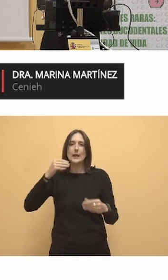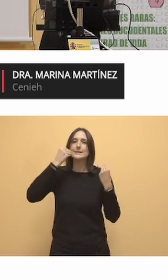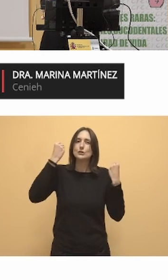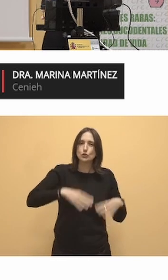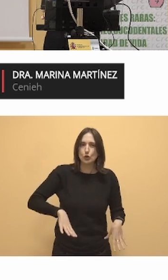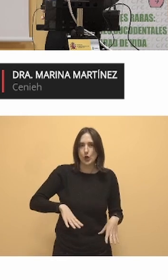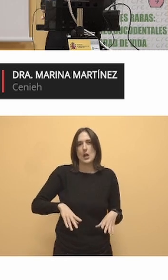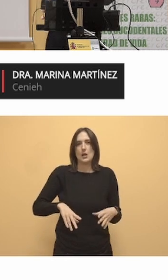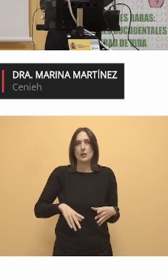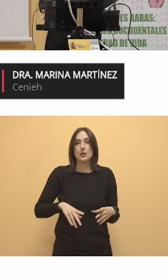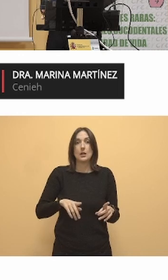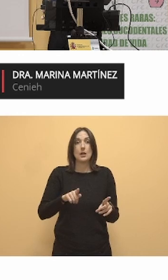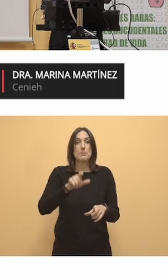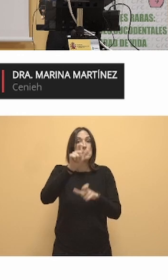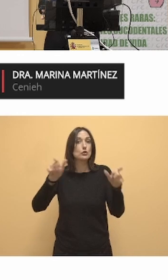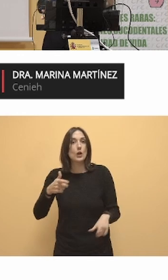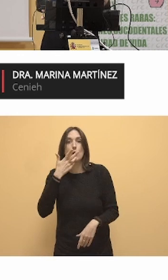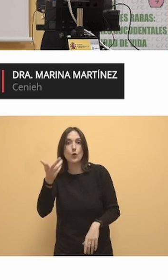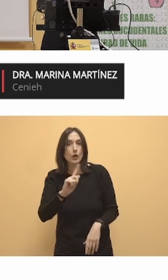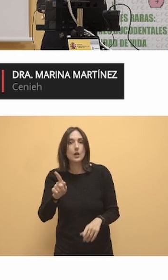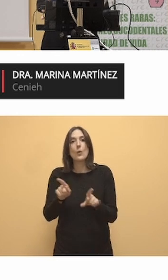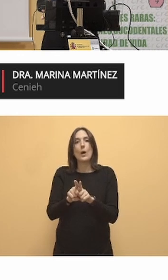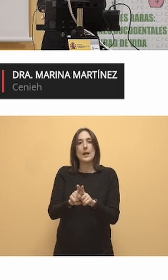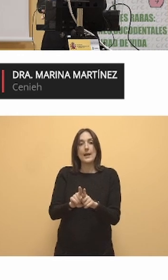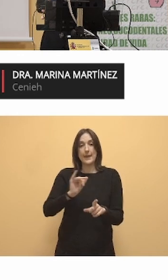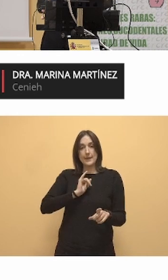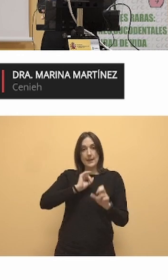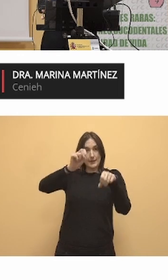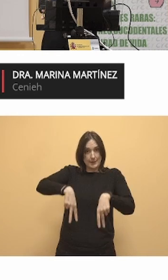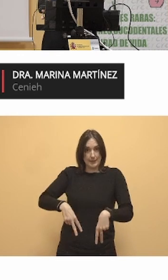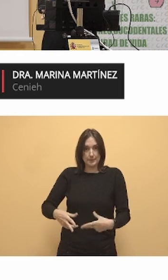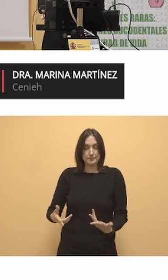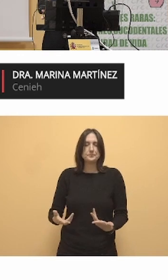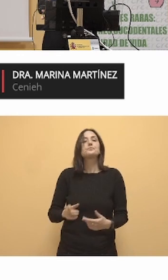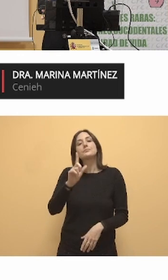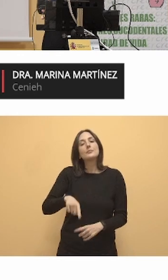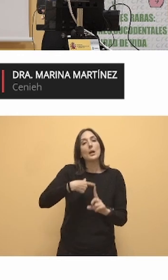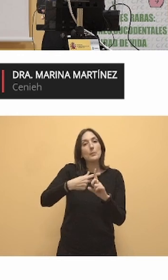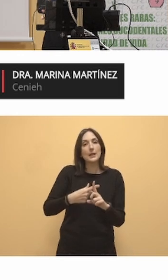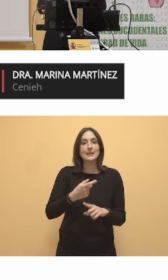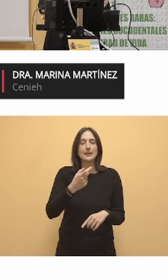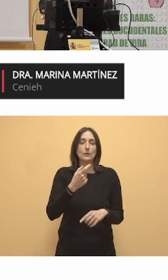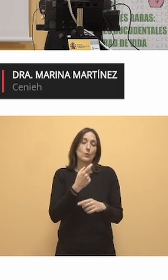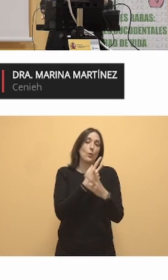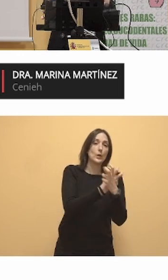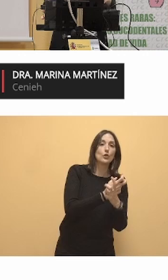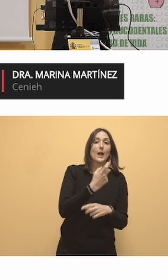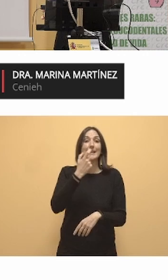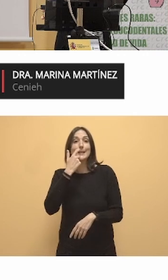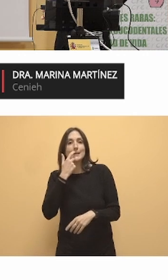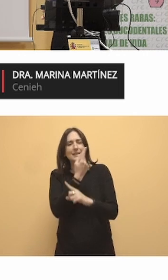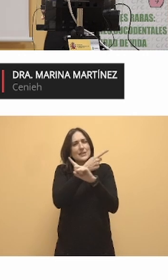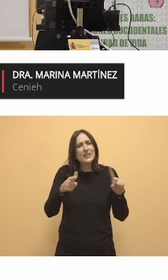de los que no se conocen, no identificados. Además, a diferencia del hueso, los dientes, bueno, pues